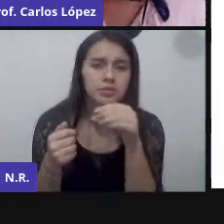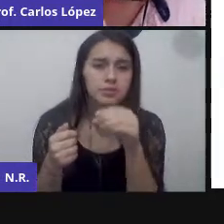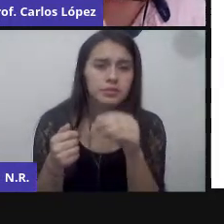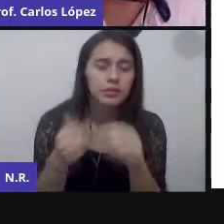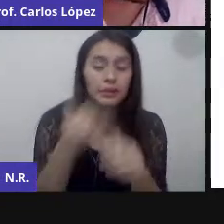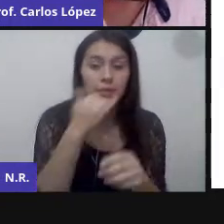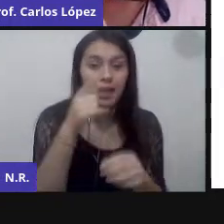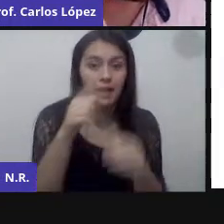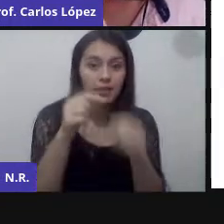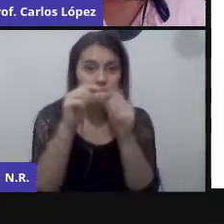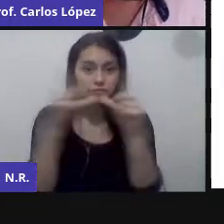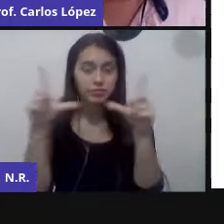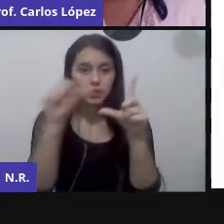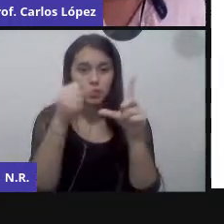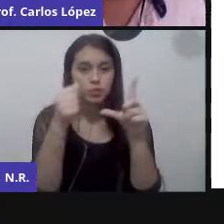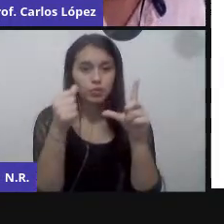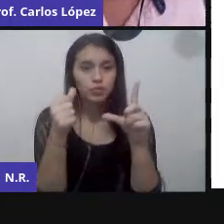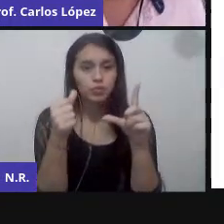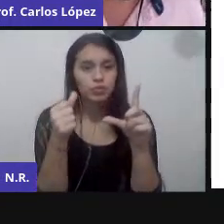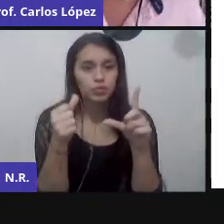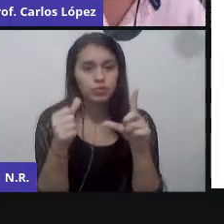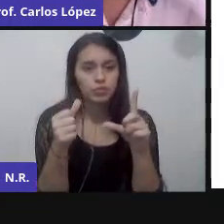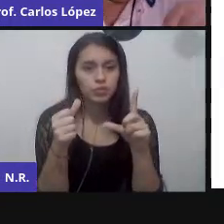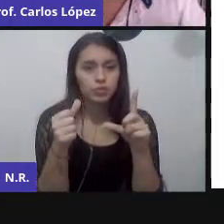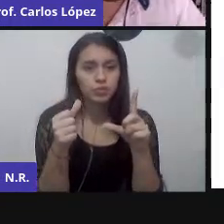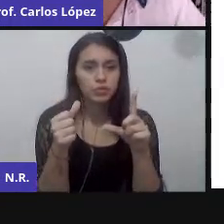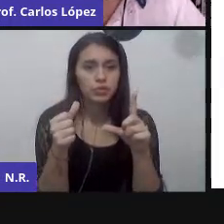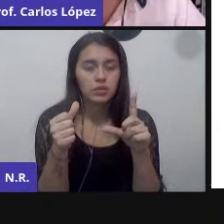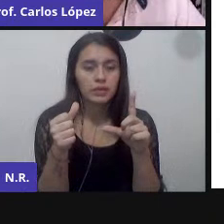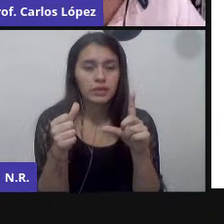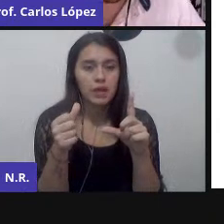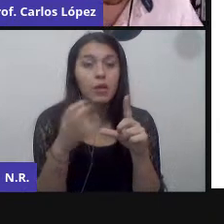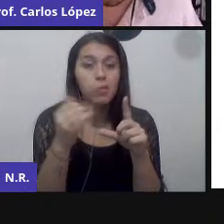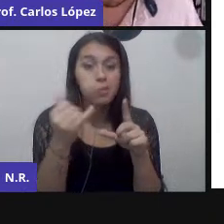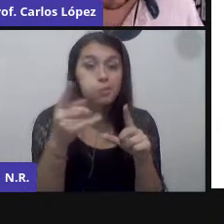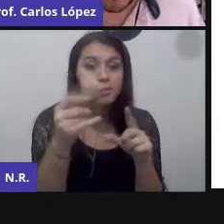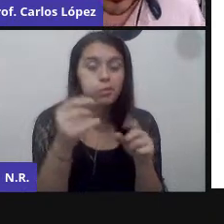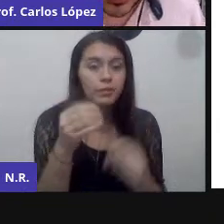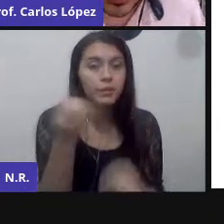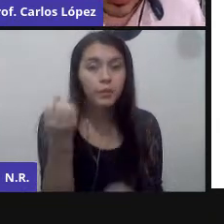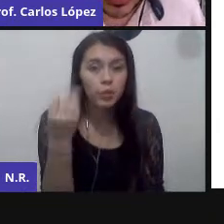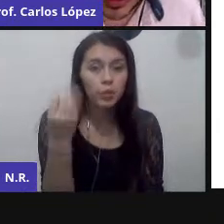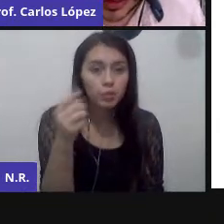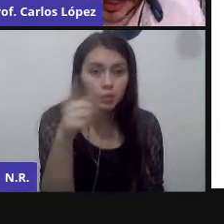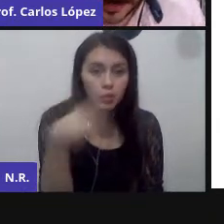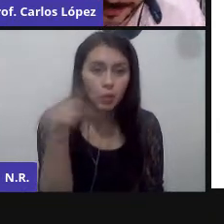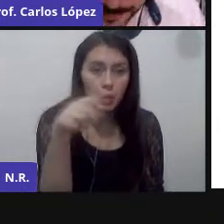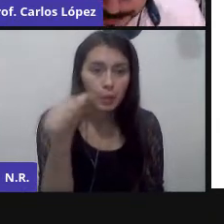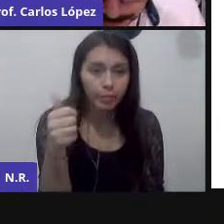pestaña aparte. Sí, señor, sí, señor. Ya, sí, señor. Listo, entonces ahí me llegó el código